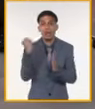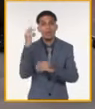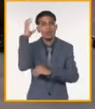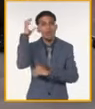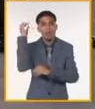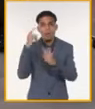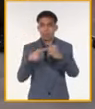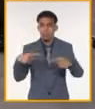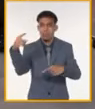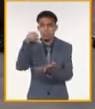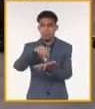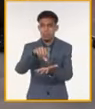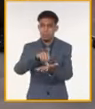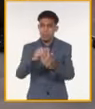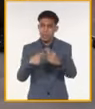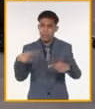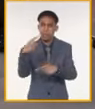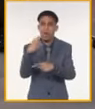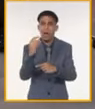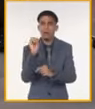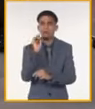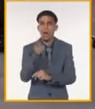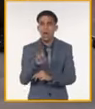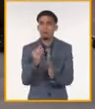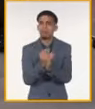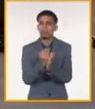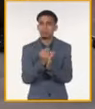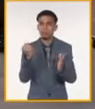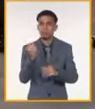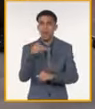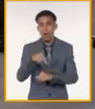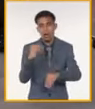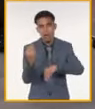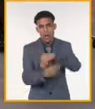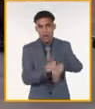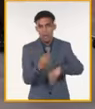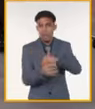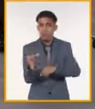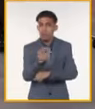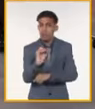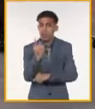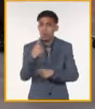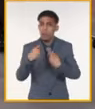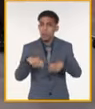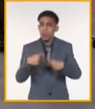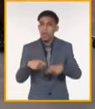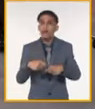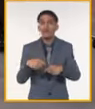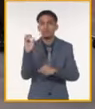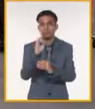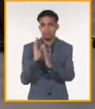mantener el sistema de solicitud a través de la plataforma de actores económicos que está abierto está vigente no se ha cerrado pero la